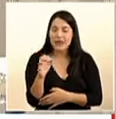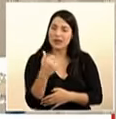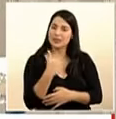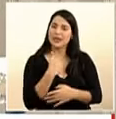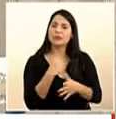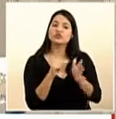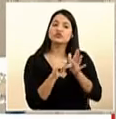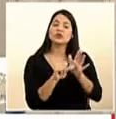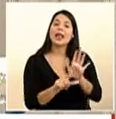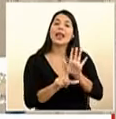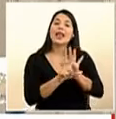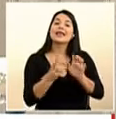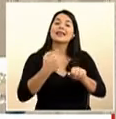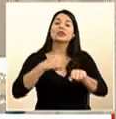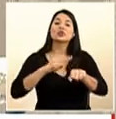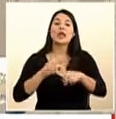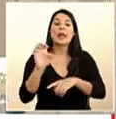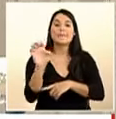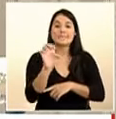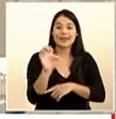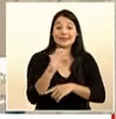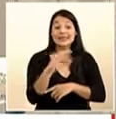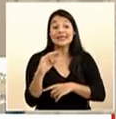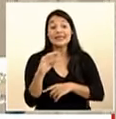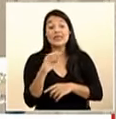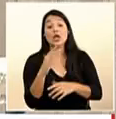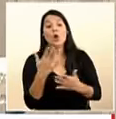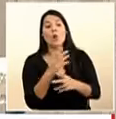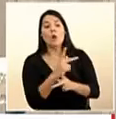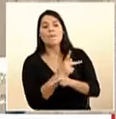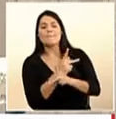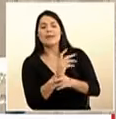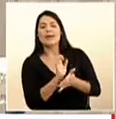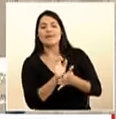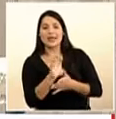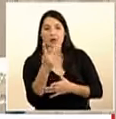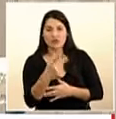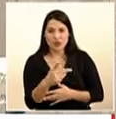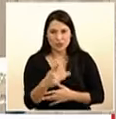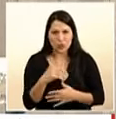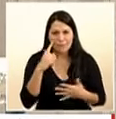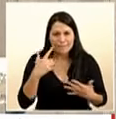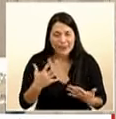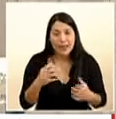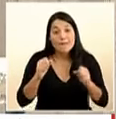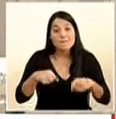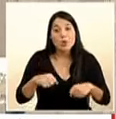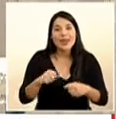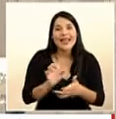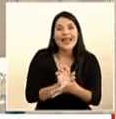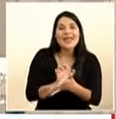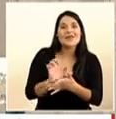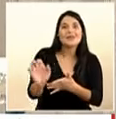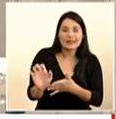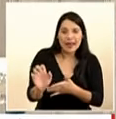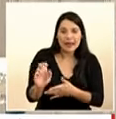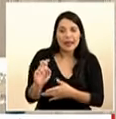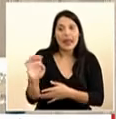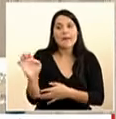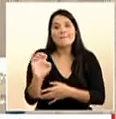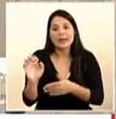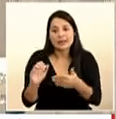de de emergencias y prevención del riesgo justamente para evitar el agravamiento de las consecuencias frente a una